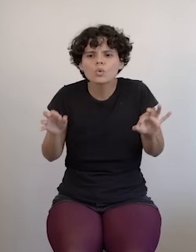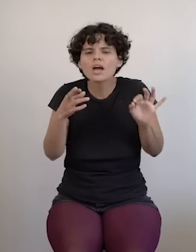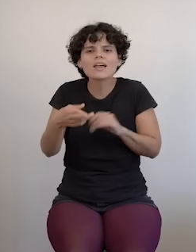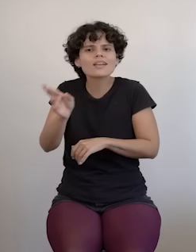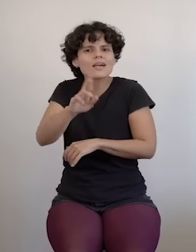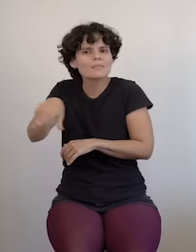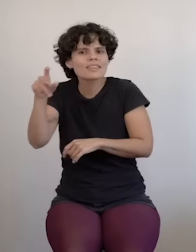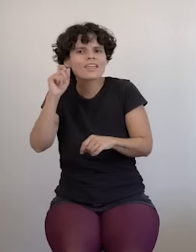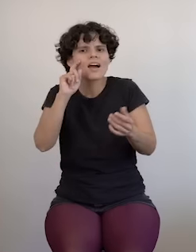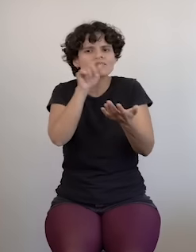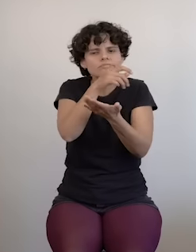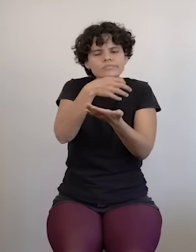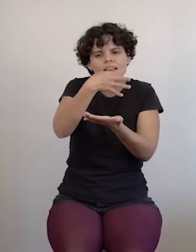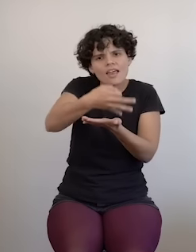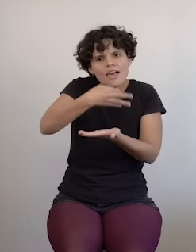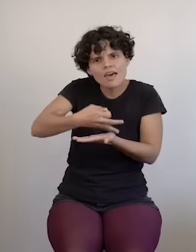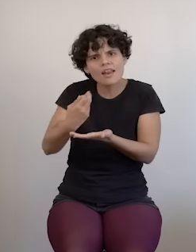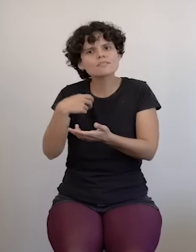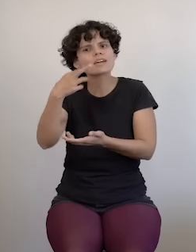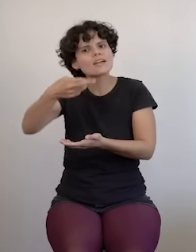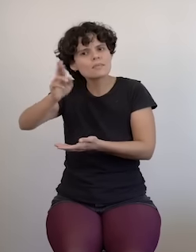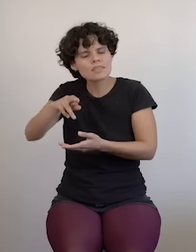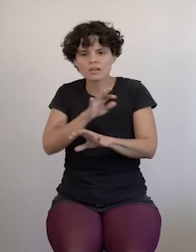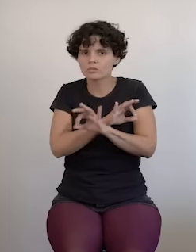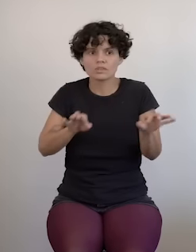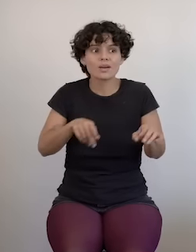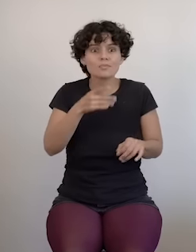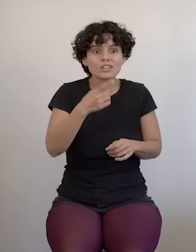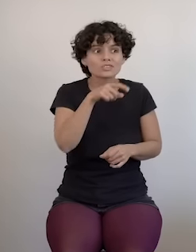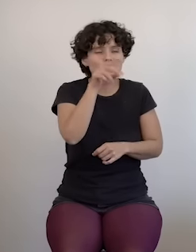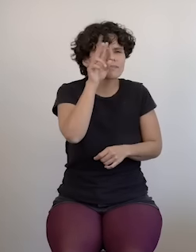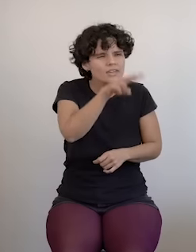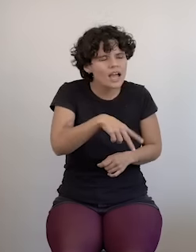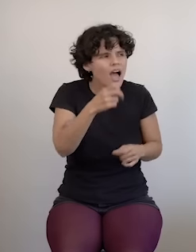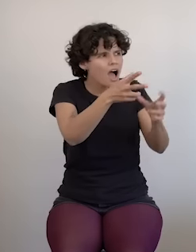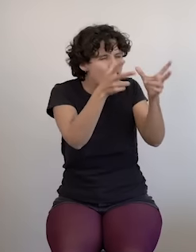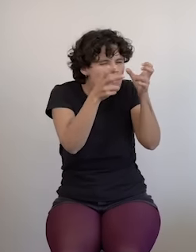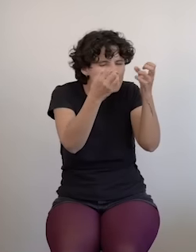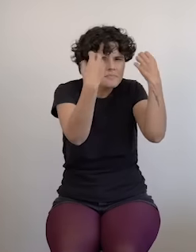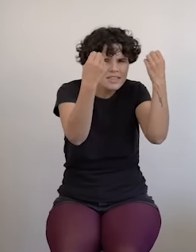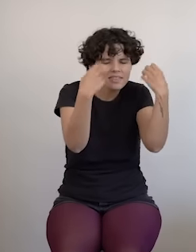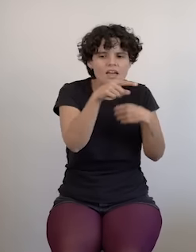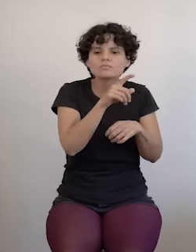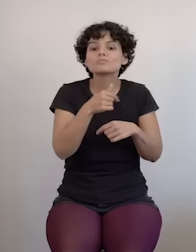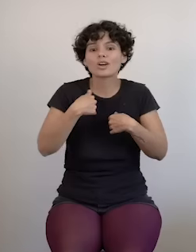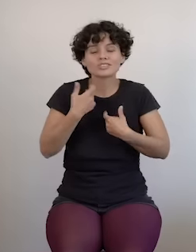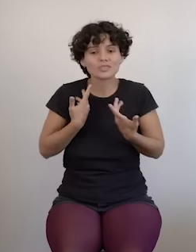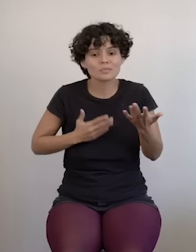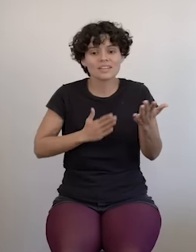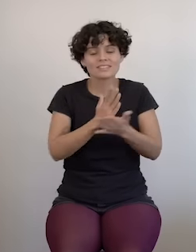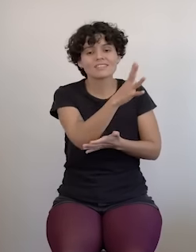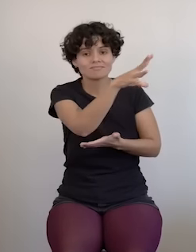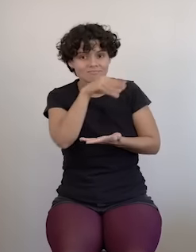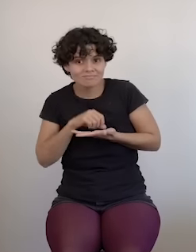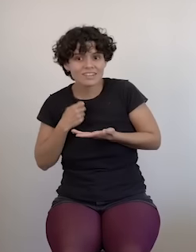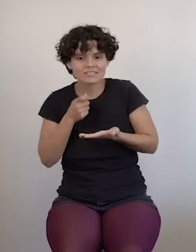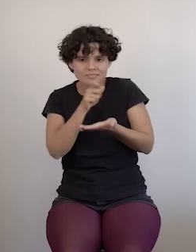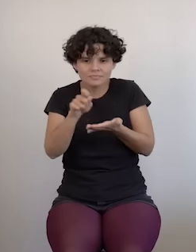de la primera estrofa. Y él te contaba historias. Y yo, gracias a él, soy compositor. Y por eso le regalamos una pregunta. Muchas gracias a tu maestro,